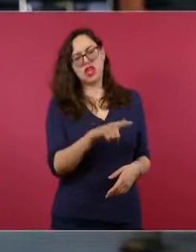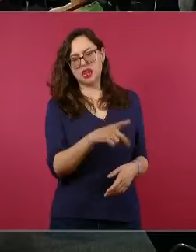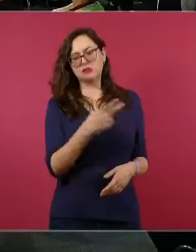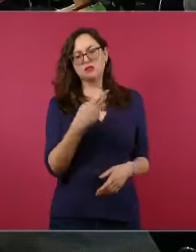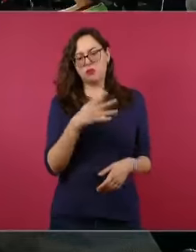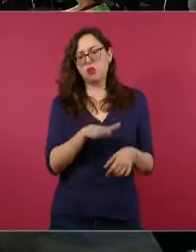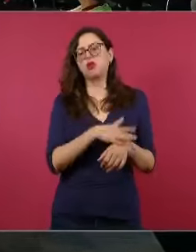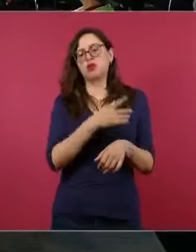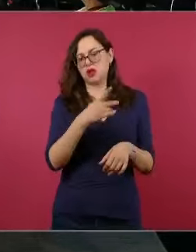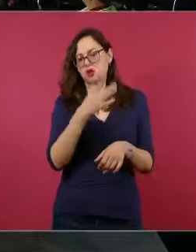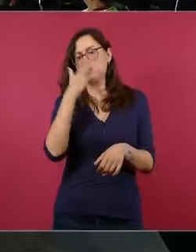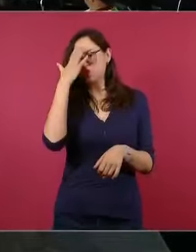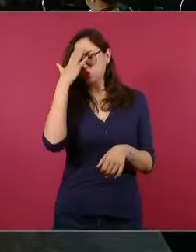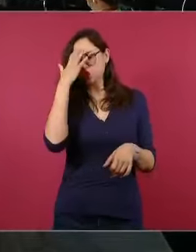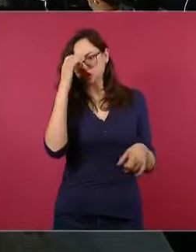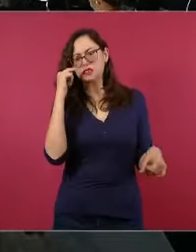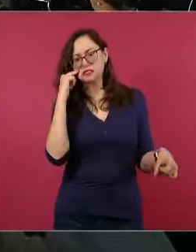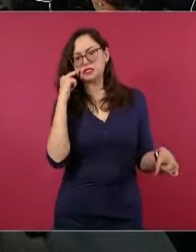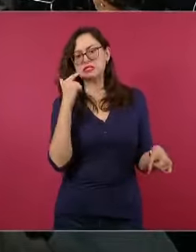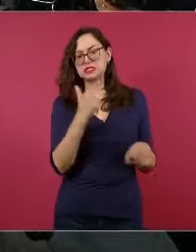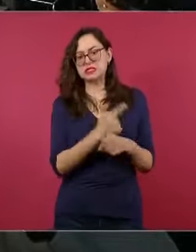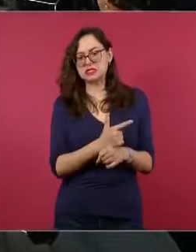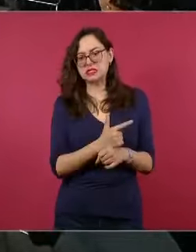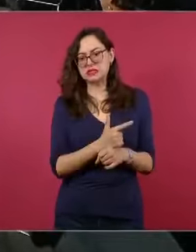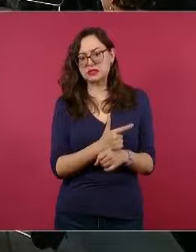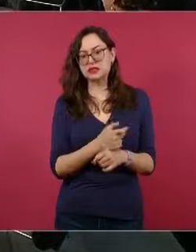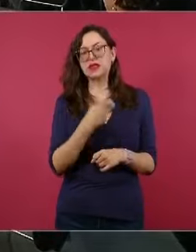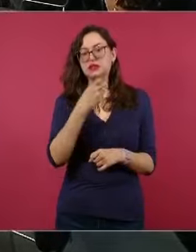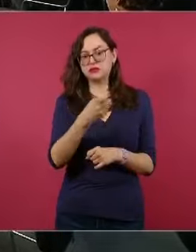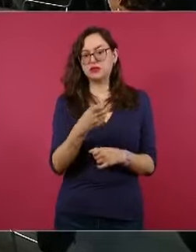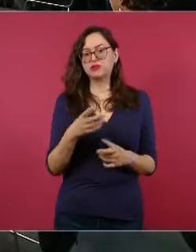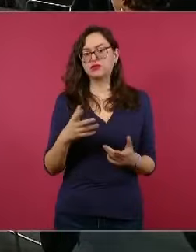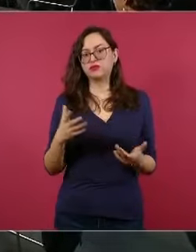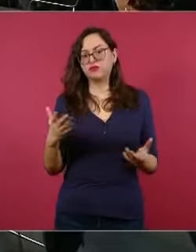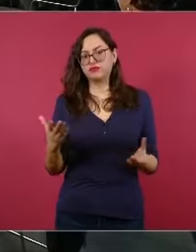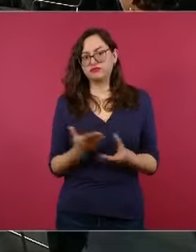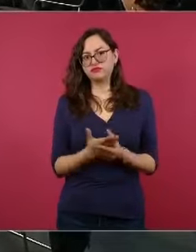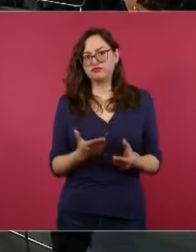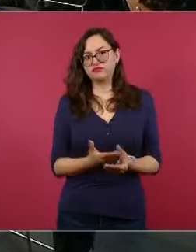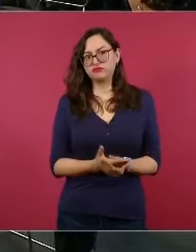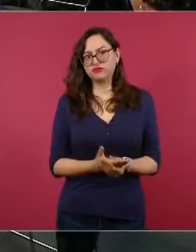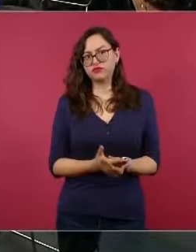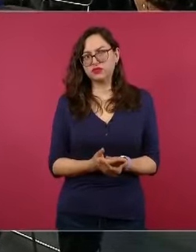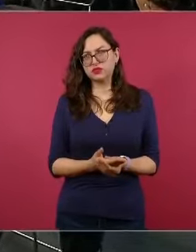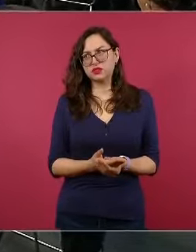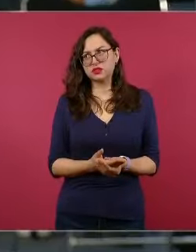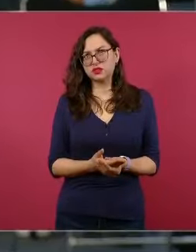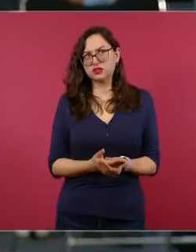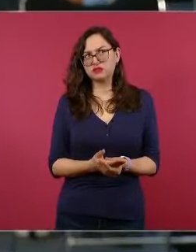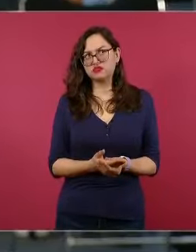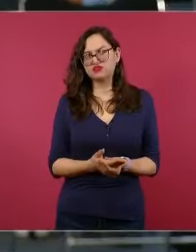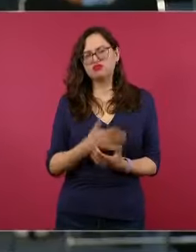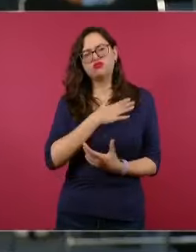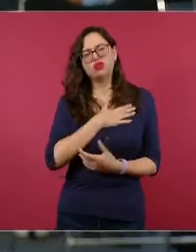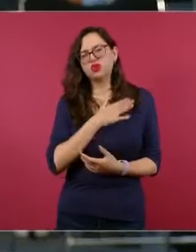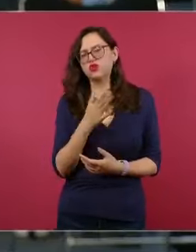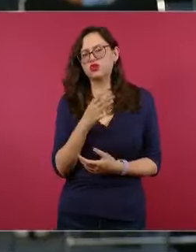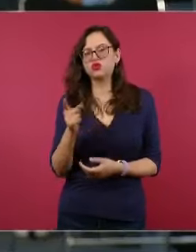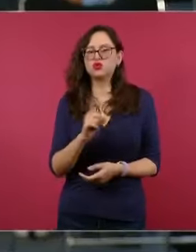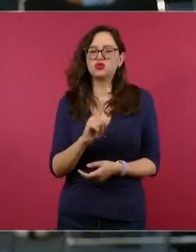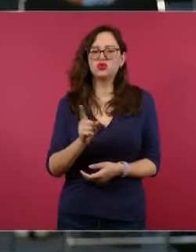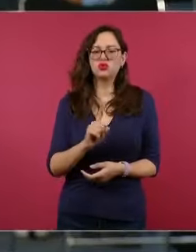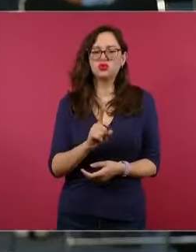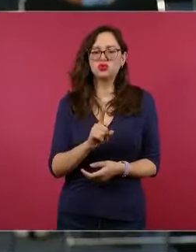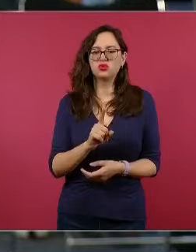son entonces Bueno ahí se los están acumulando en Bueno ahorita la tienen en el PT que eso es una estrategia